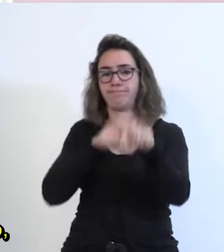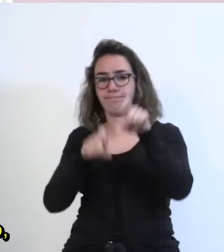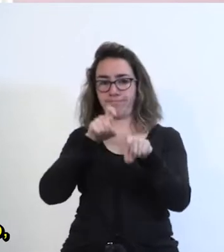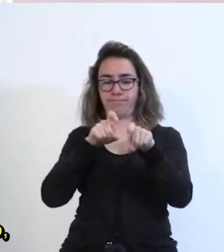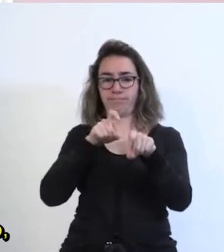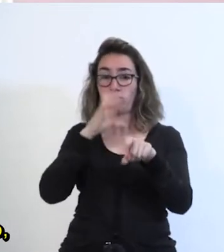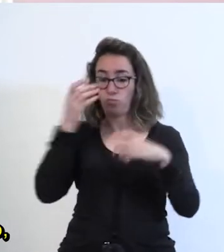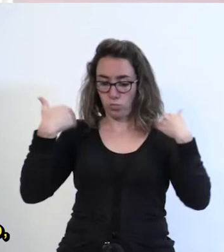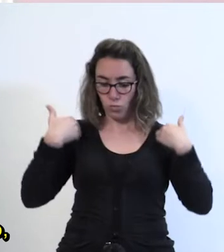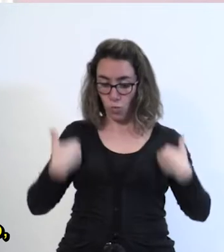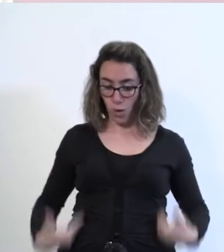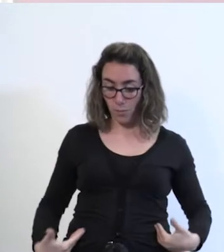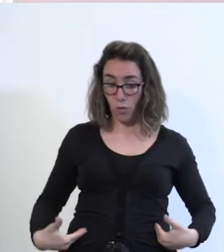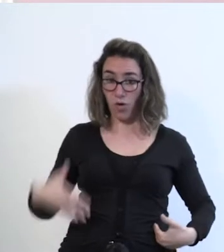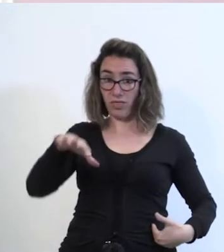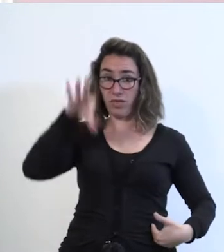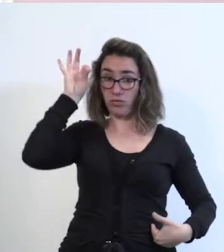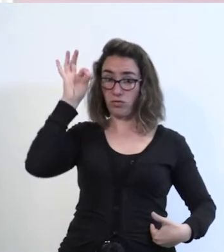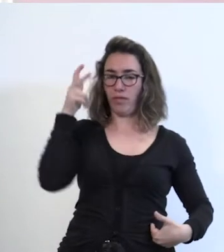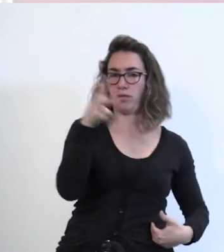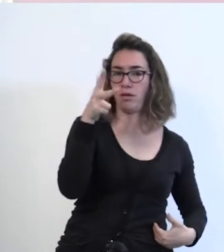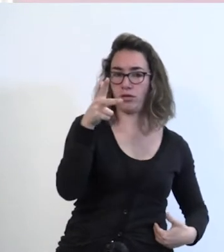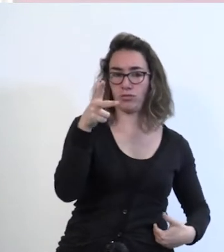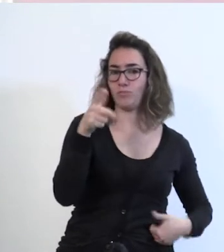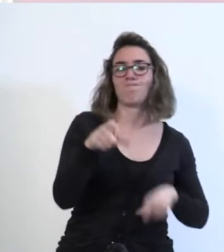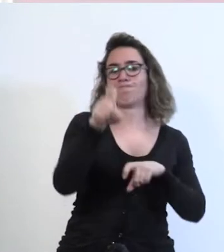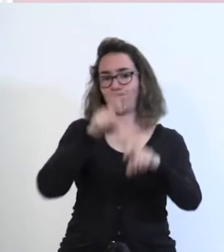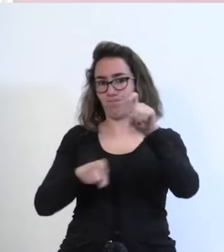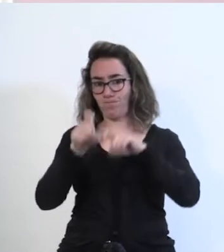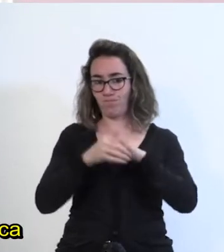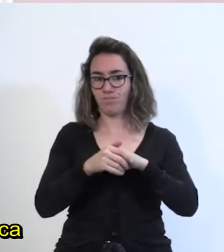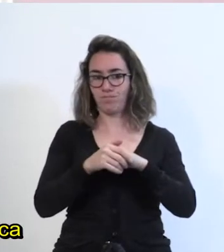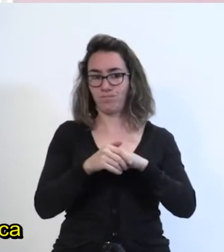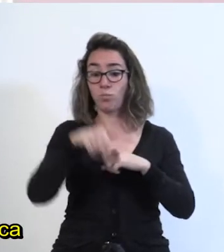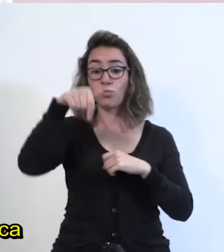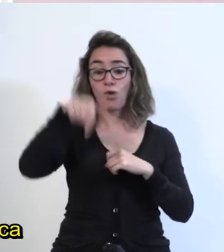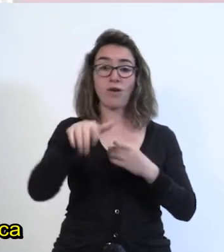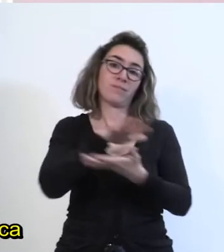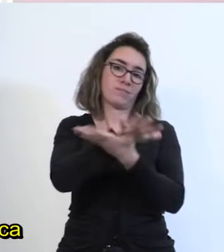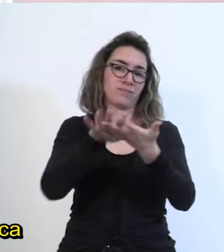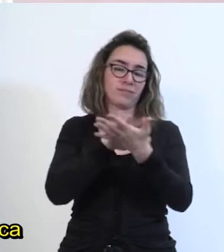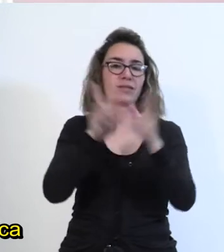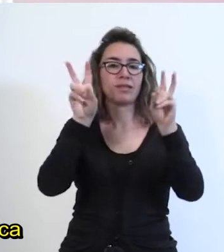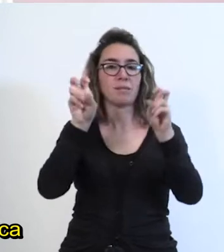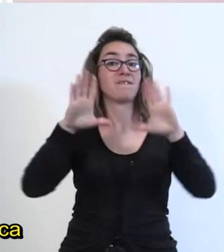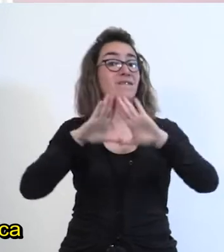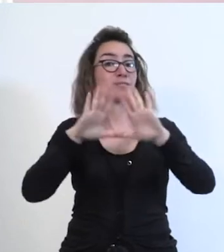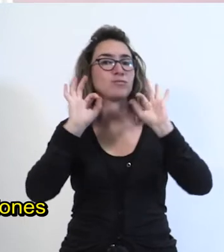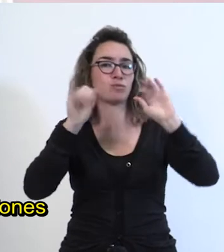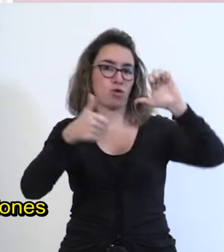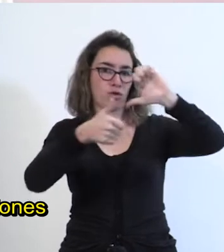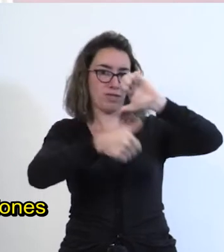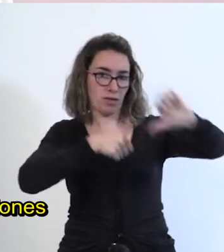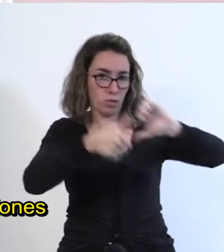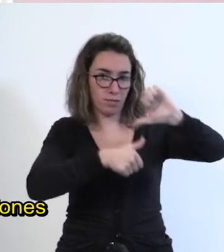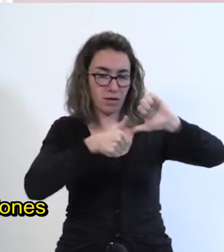que es el derecho al cuerpo, al derecho a decidir sobre nuestros cuerpos. Hoy vamos a hablar de los feminismos en Centroamérica con